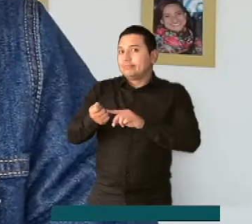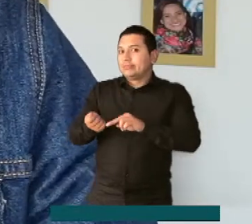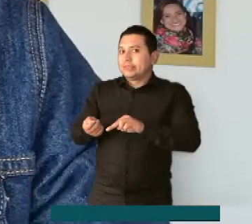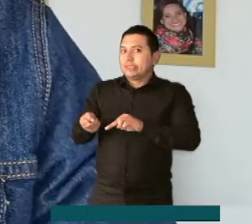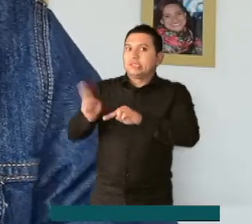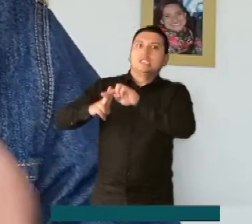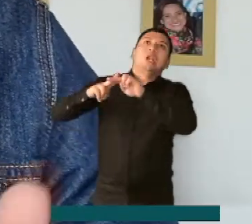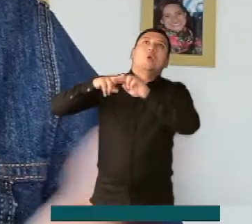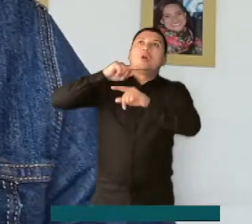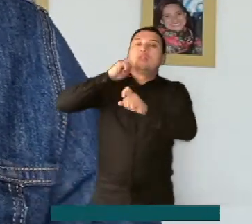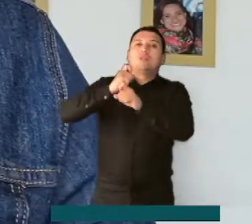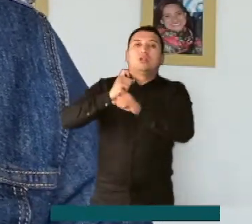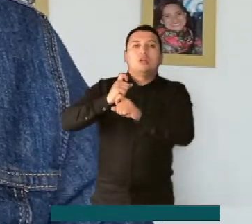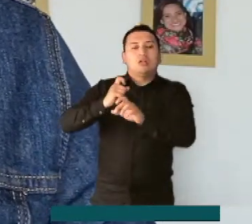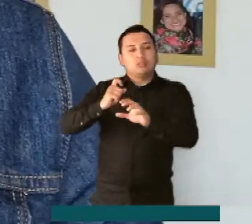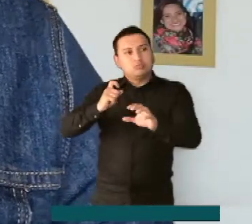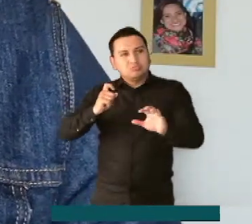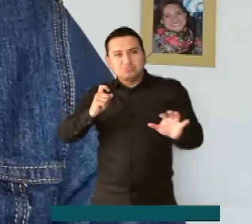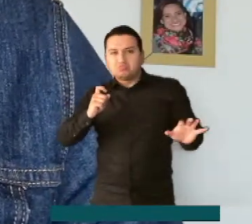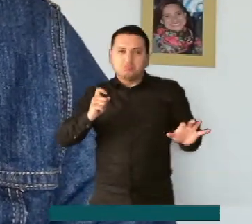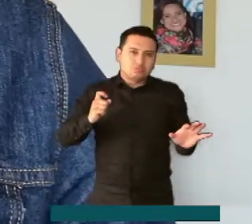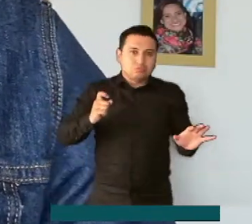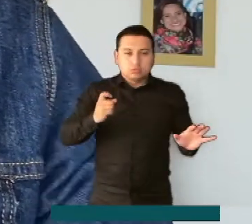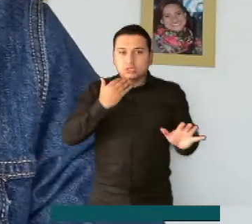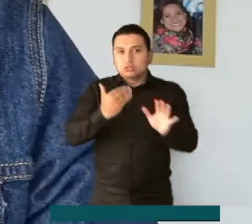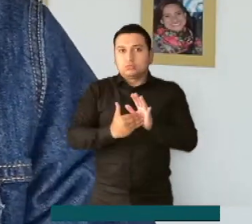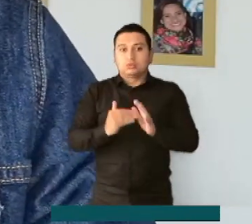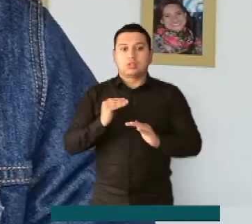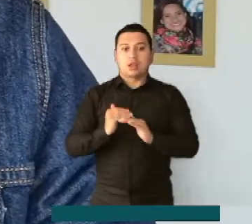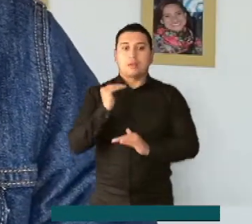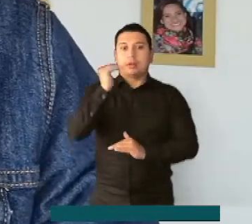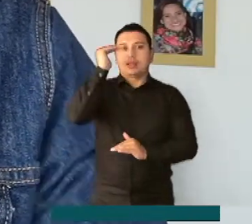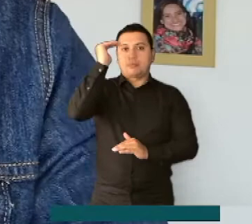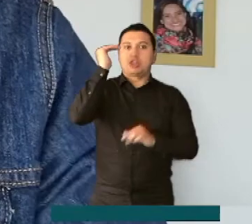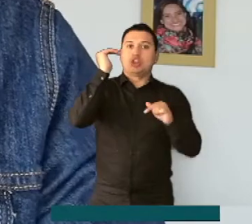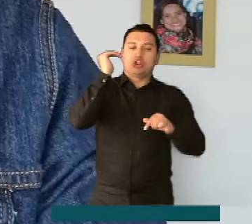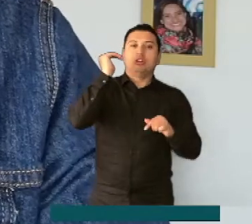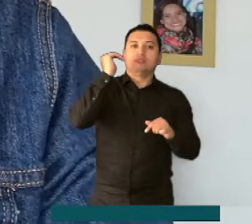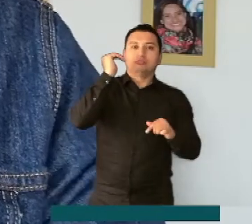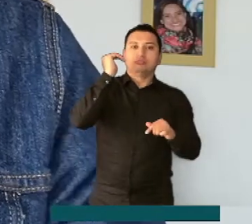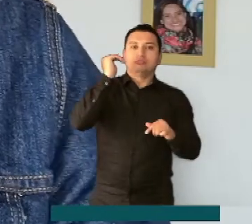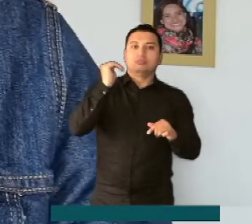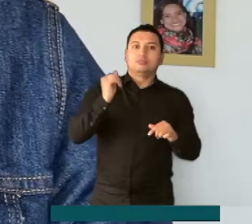por encima del de algunos de sus rivales, en lugares como un apartamento,